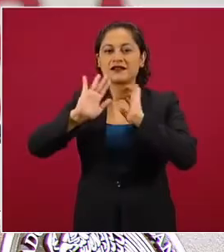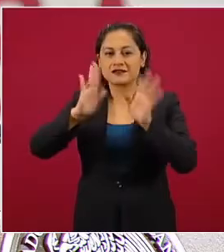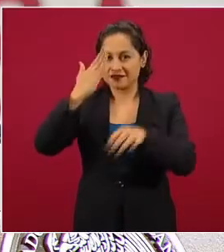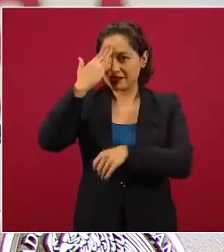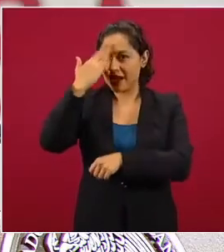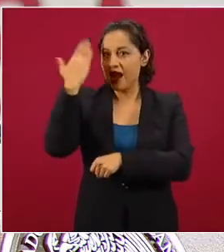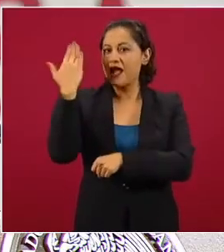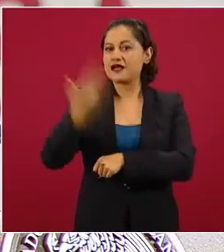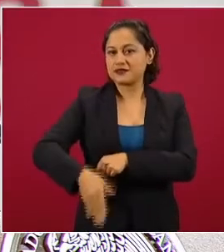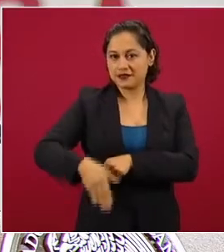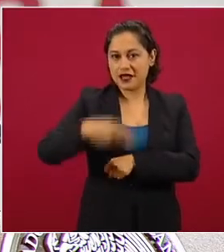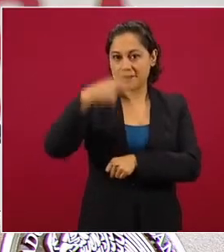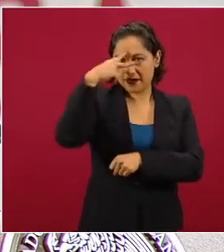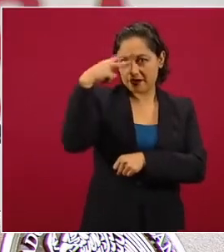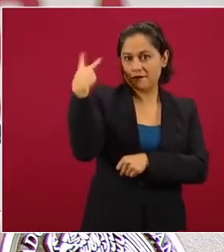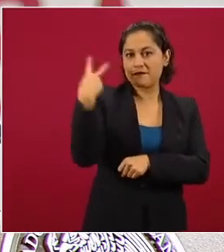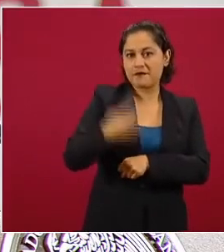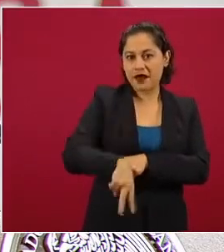un estado de cohecho,